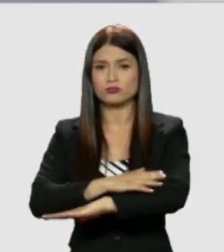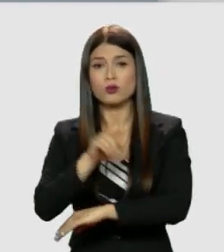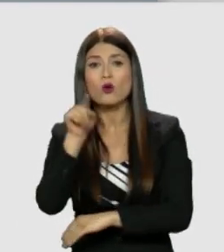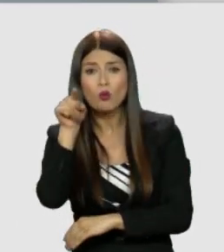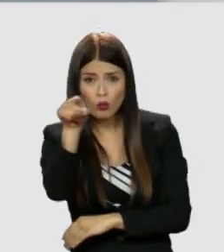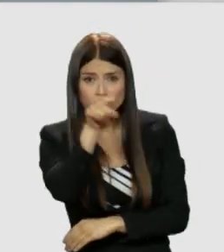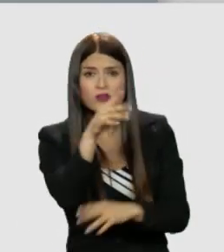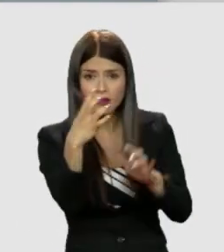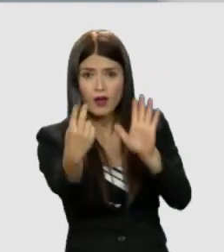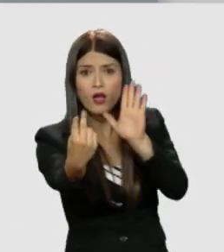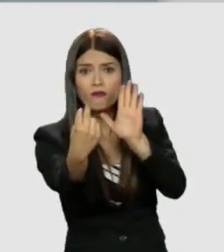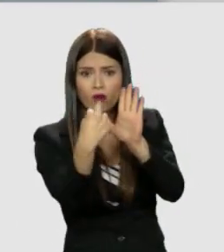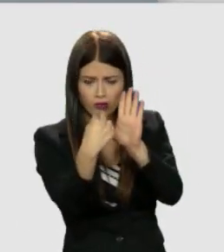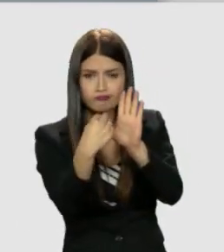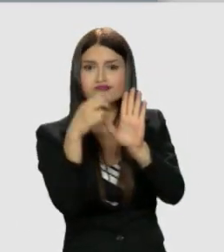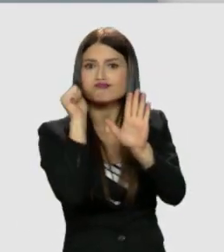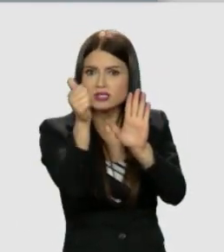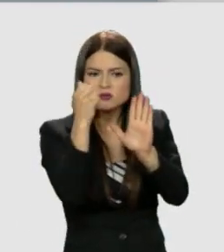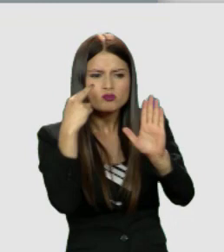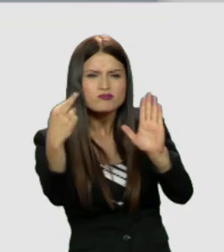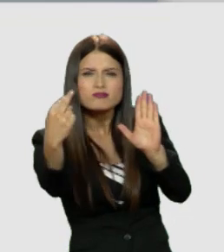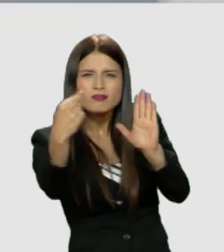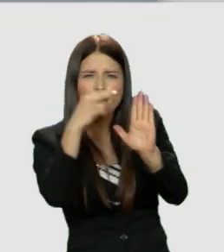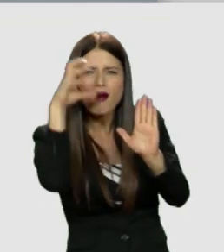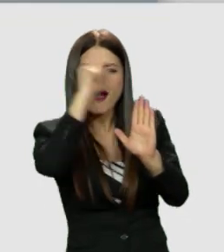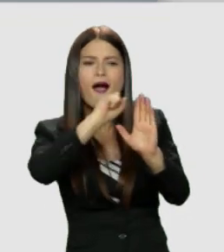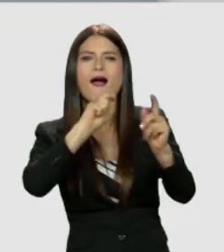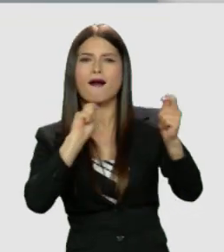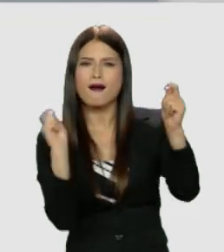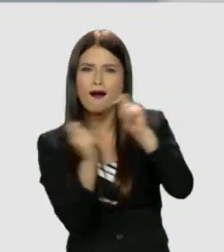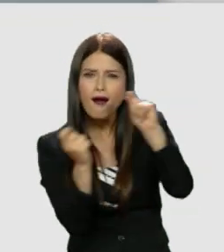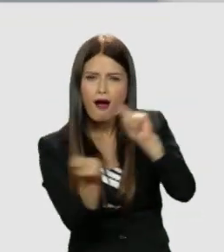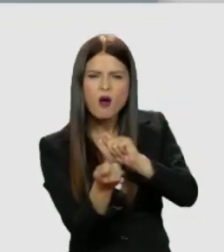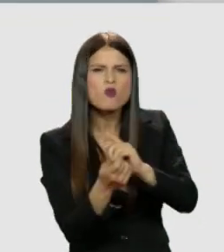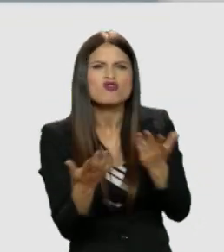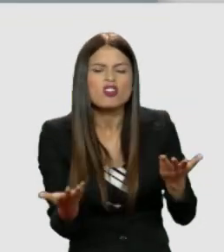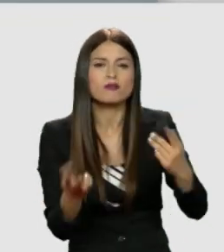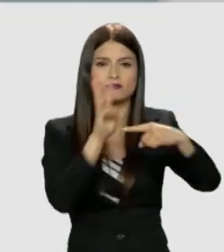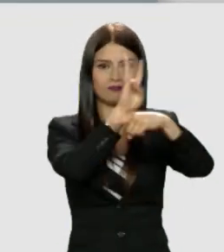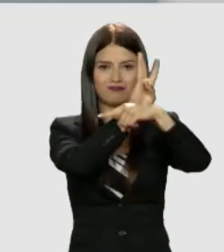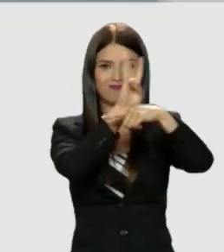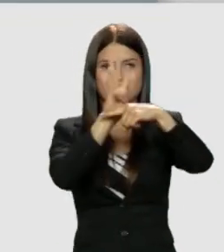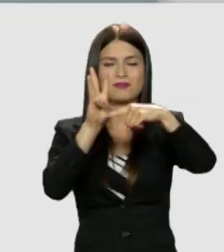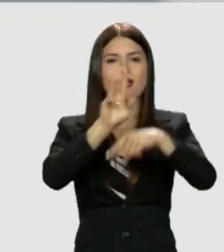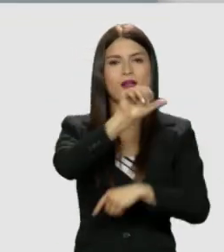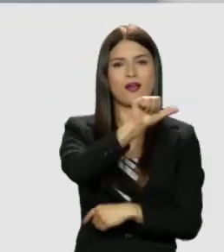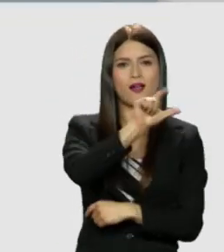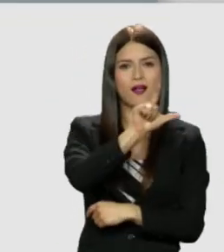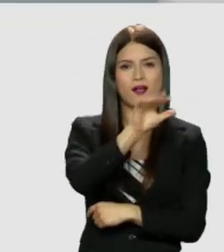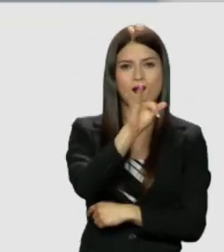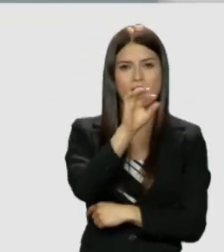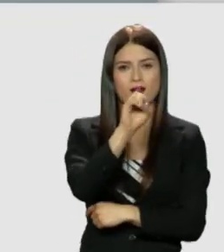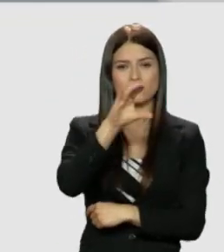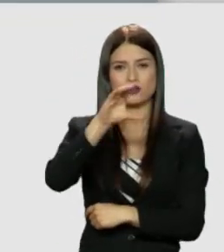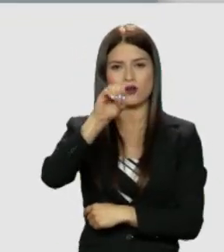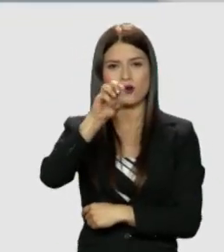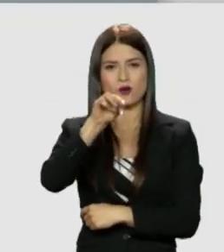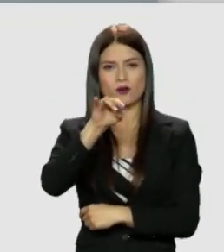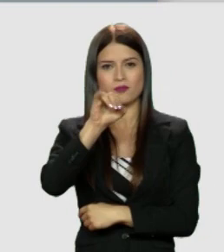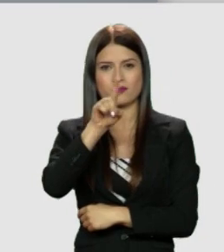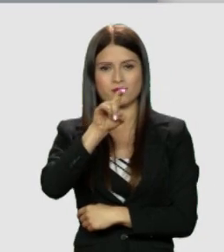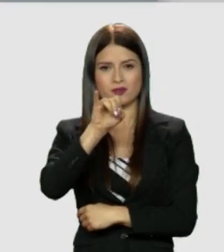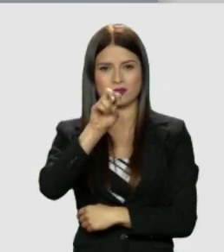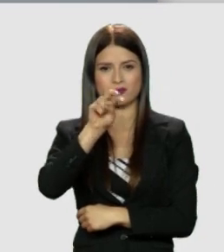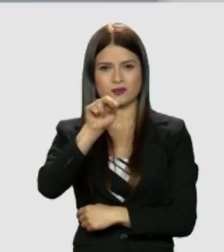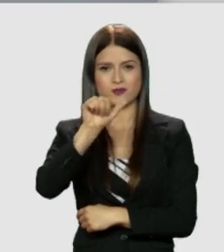juzgar y verificar directamente los cambios realizados en la página web del alto comisionado para la paz ahí se